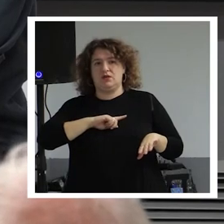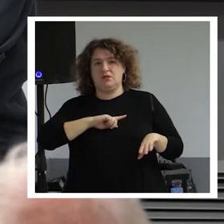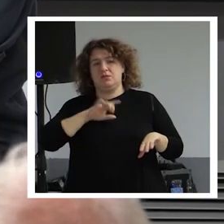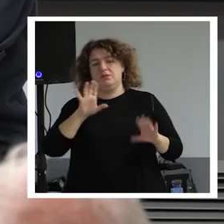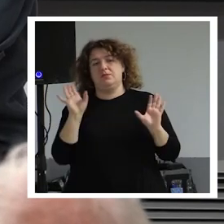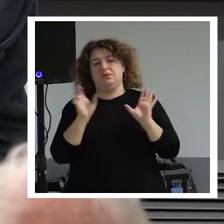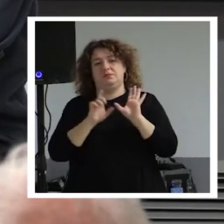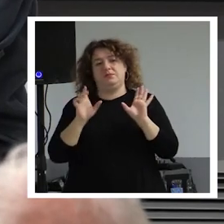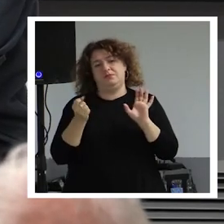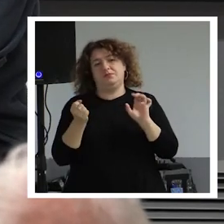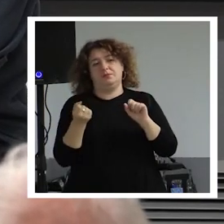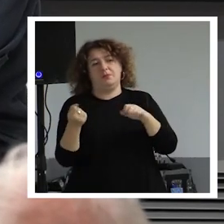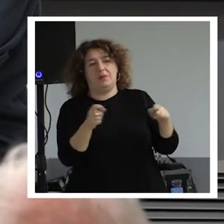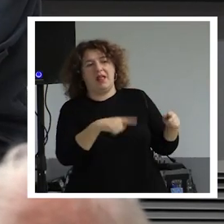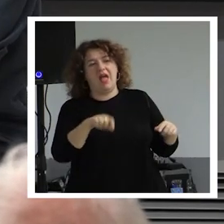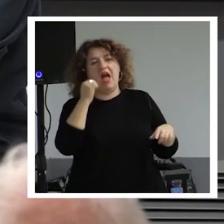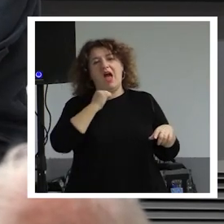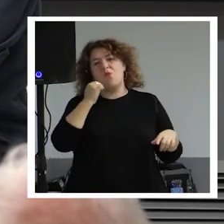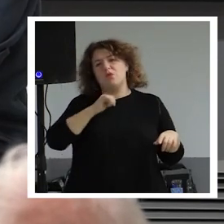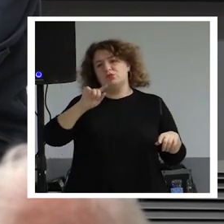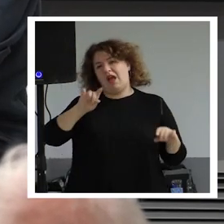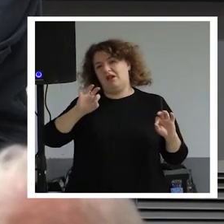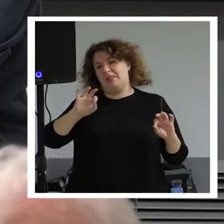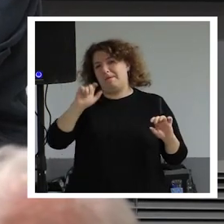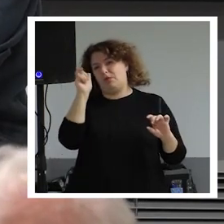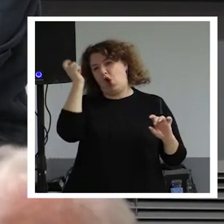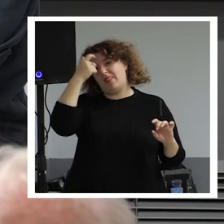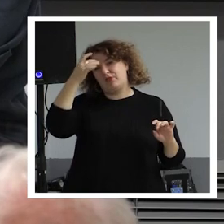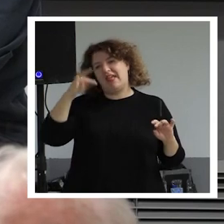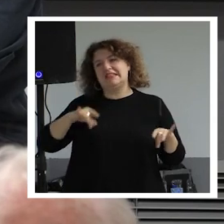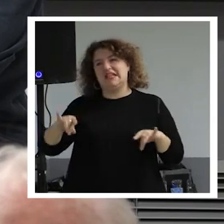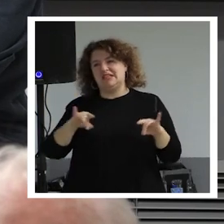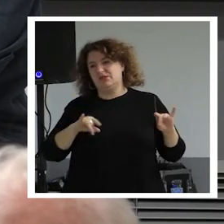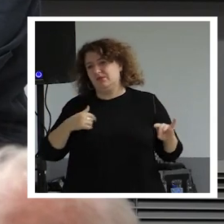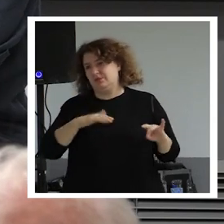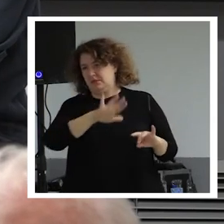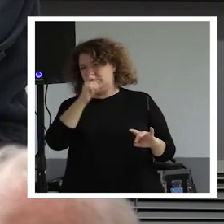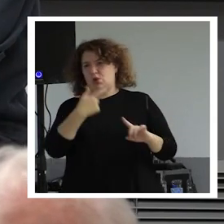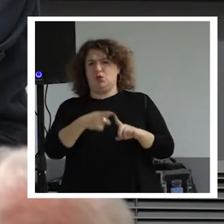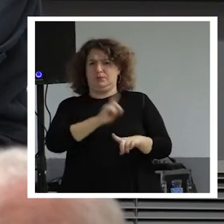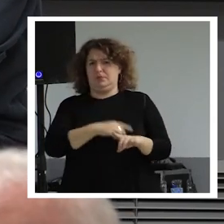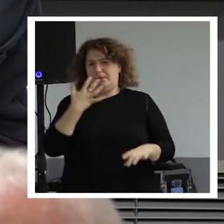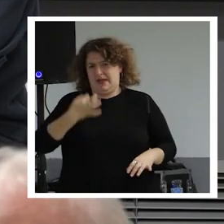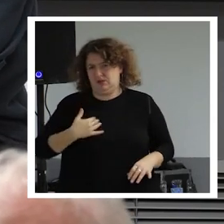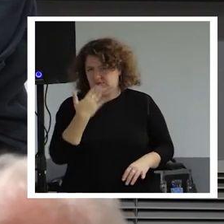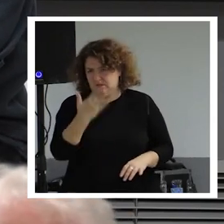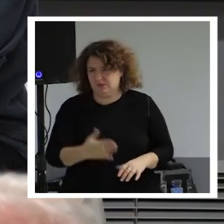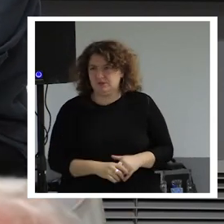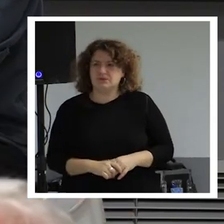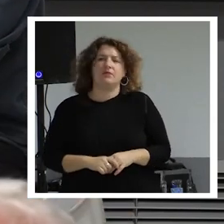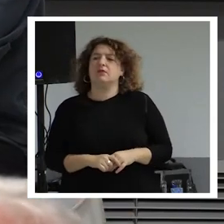respuesta solamente hacía una denuncia de que los dirigentes de izquierda de nuestro partido y de los partidos